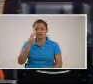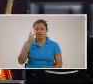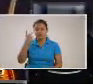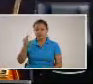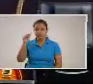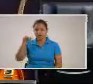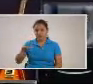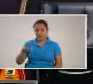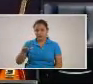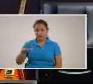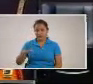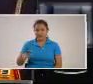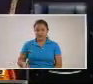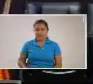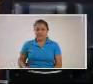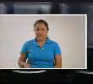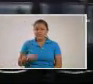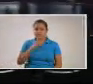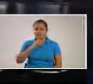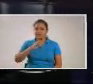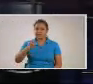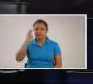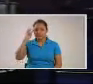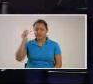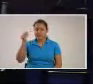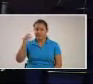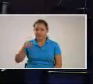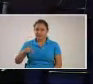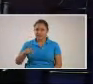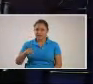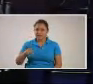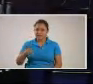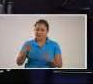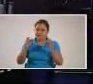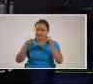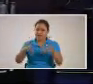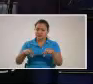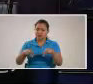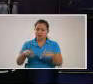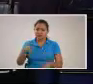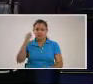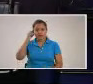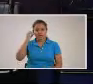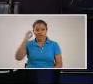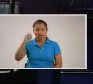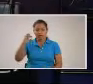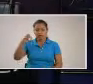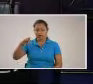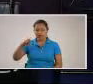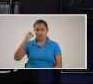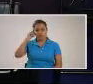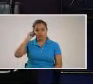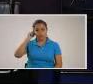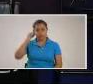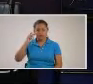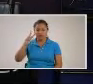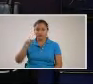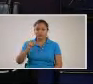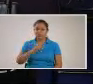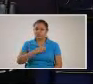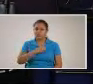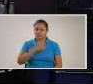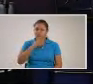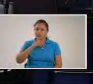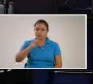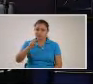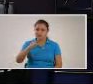acá es que este personaje Gog no solamente es un gobernante